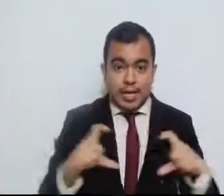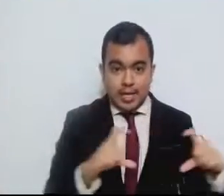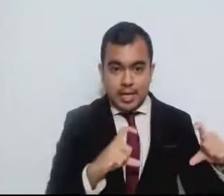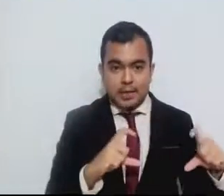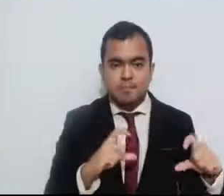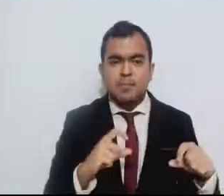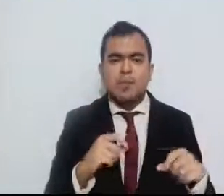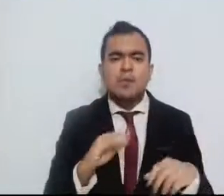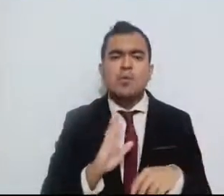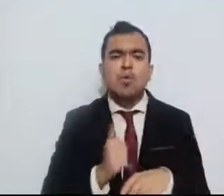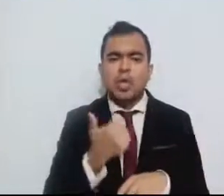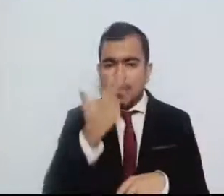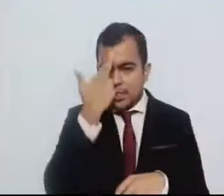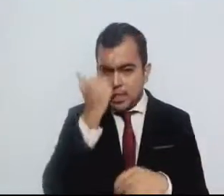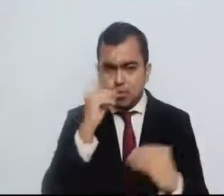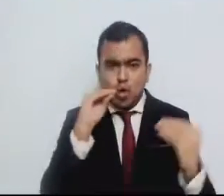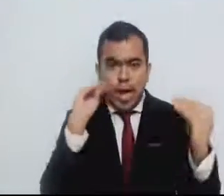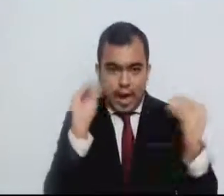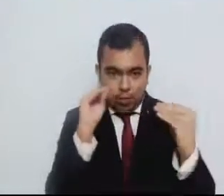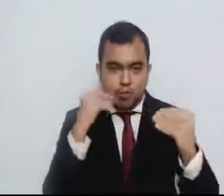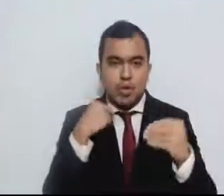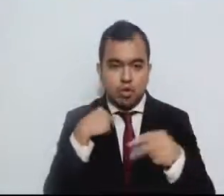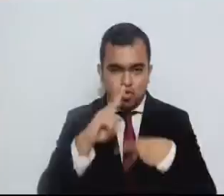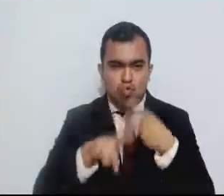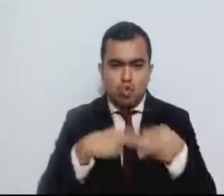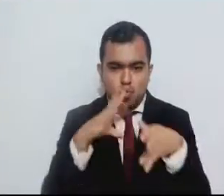argumentos doy de manera